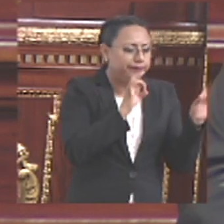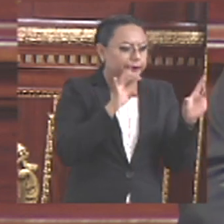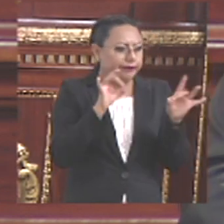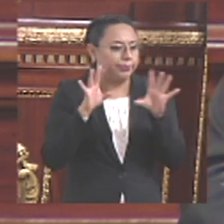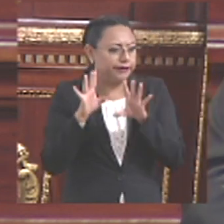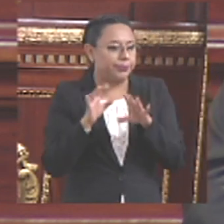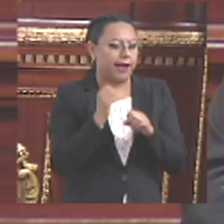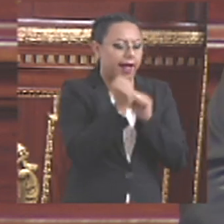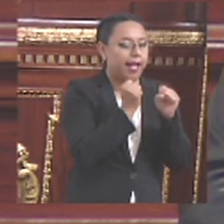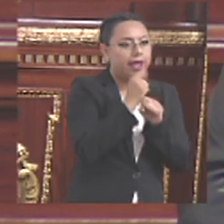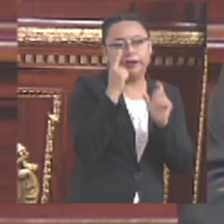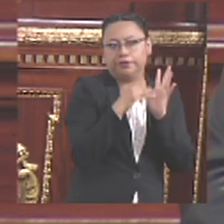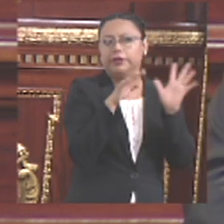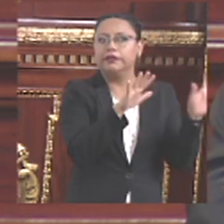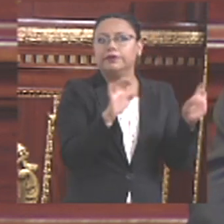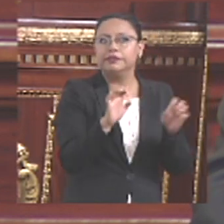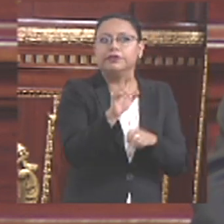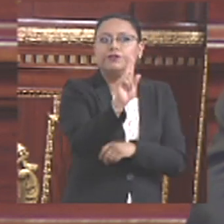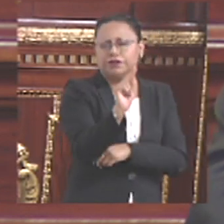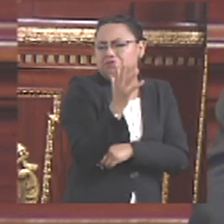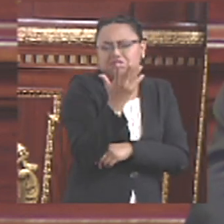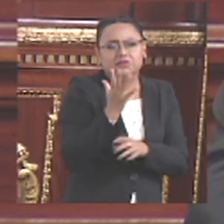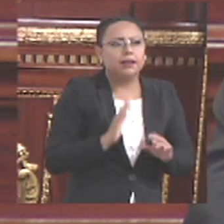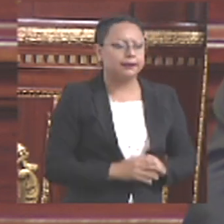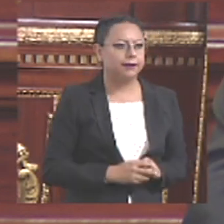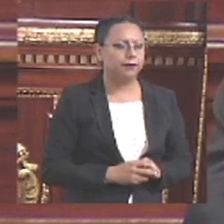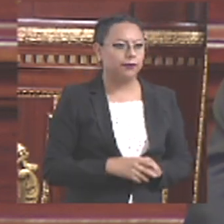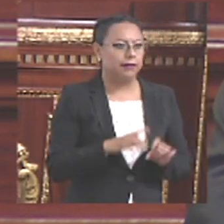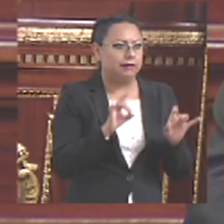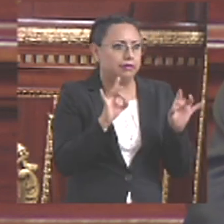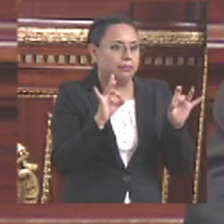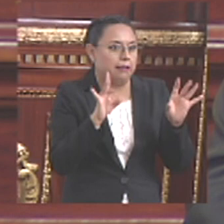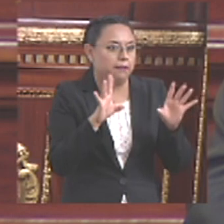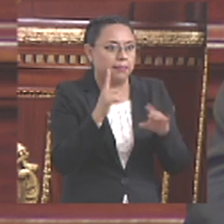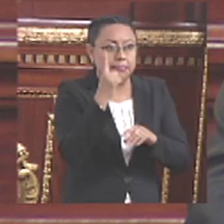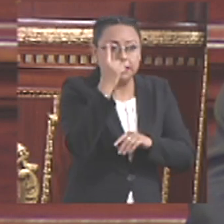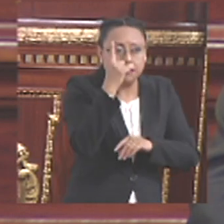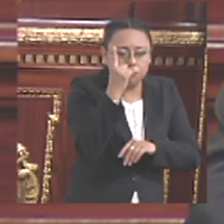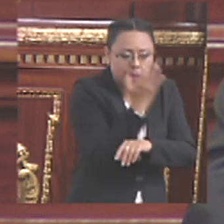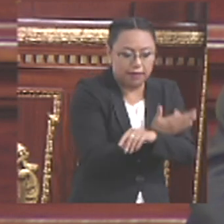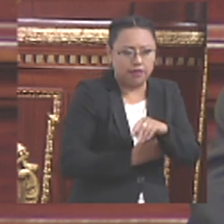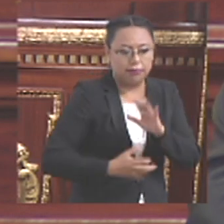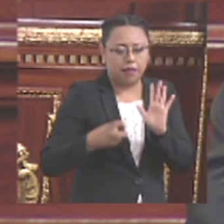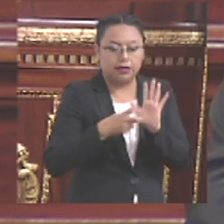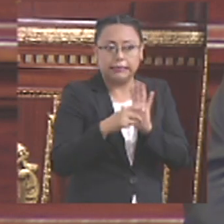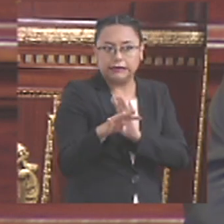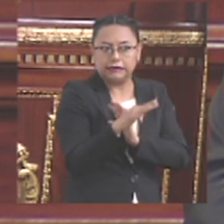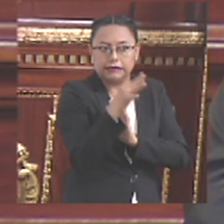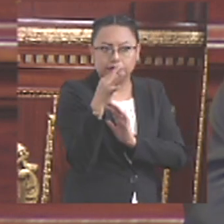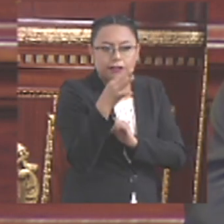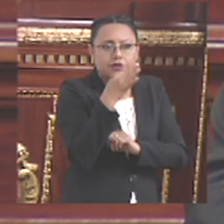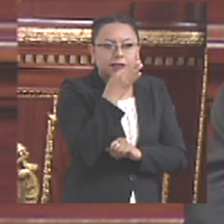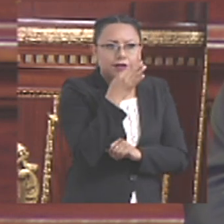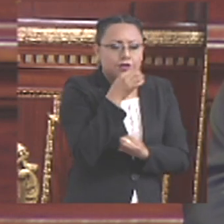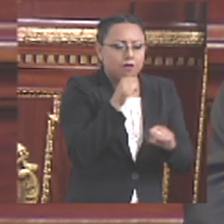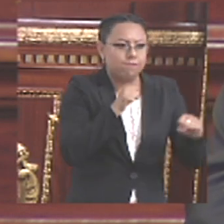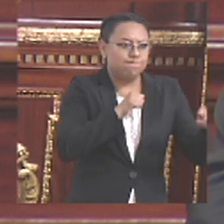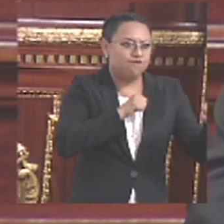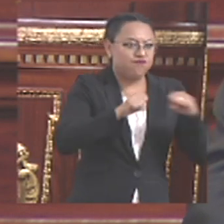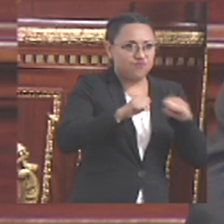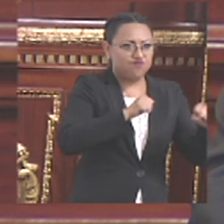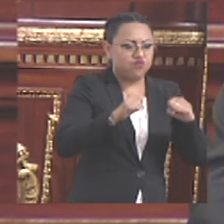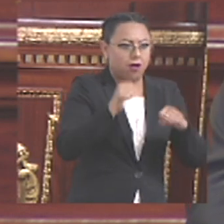acontecimientos de 1985. A la 1:14 p.m, un movimiento telúrico nos